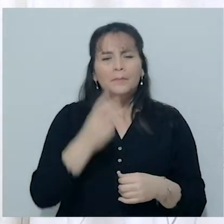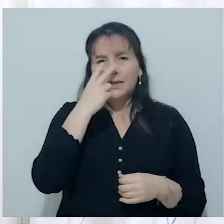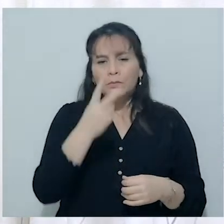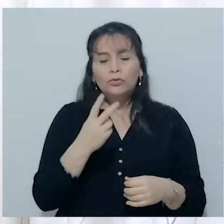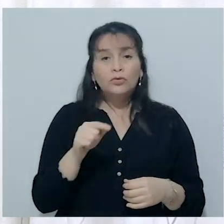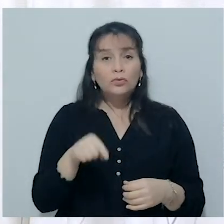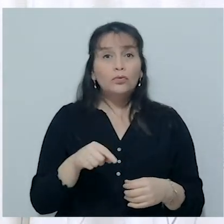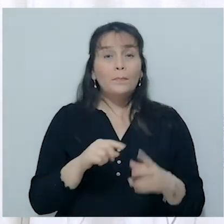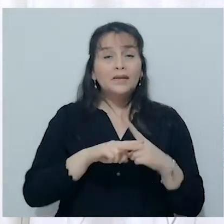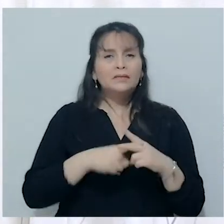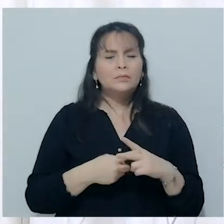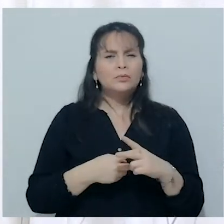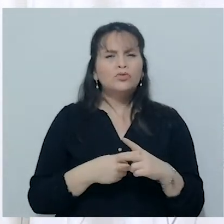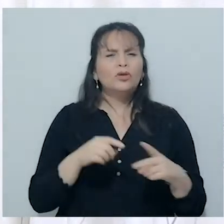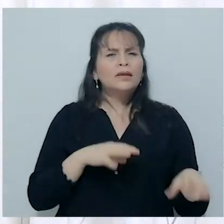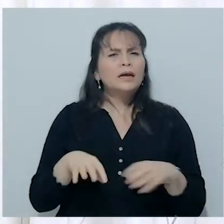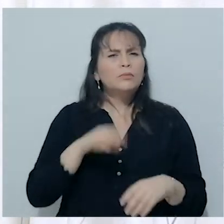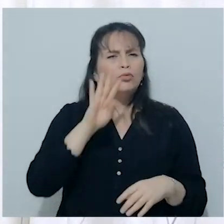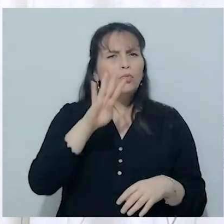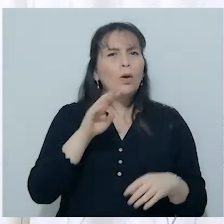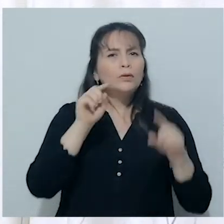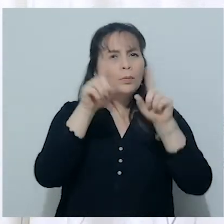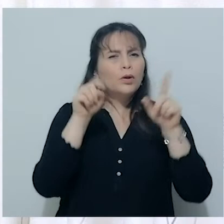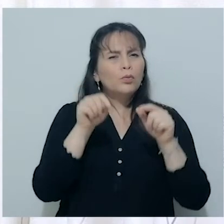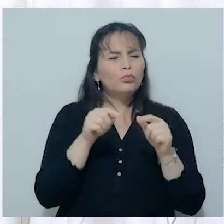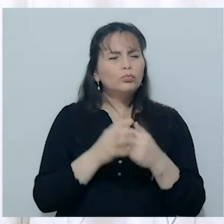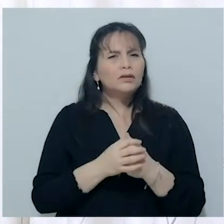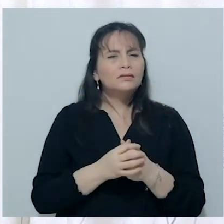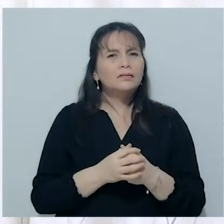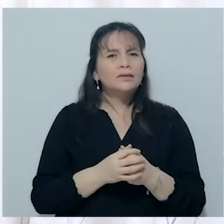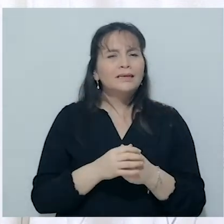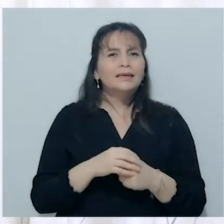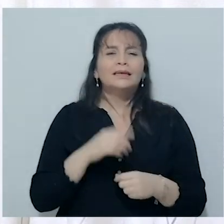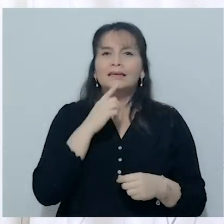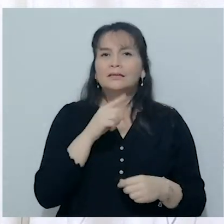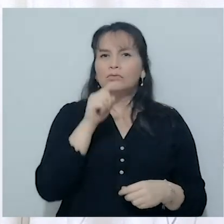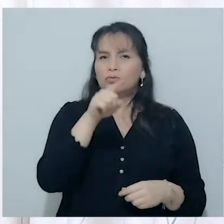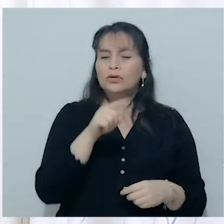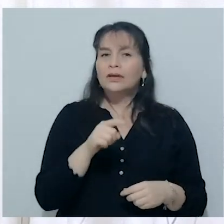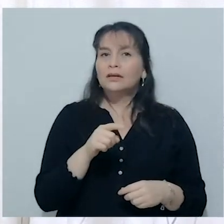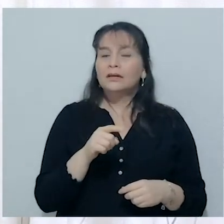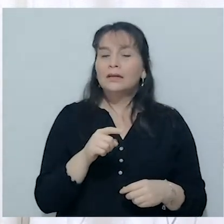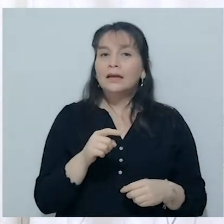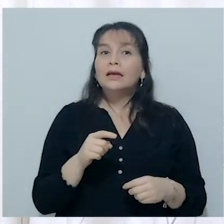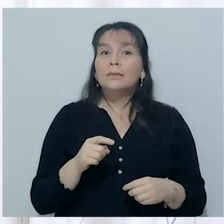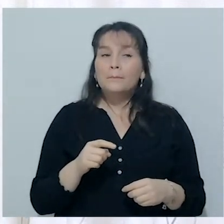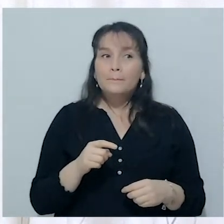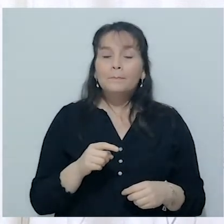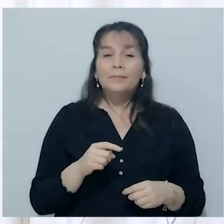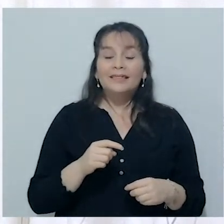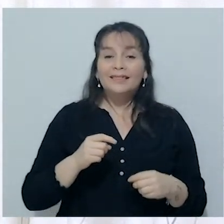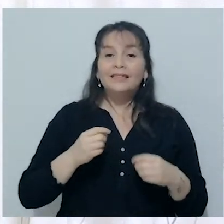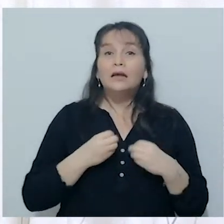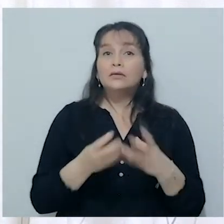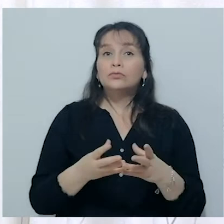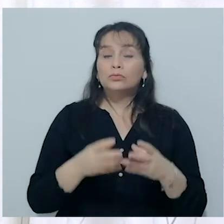Quiero que hoy podamos personalizar estos principios y nos hagamos 4 preguntas. ¿Está usted dejando un